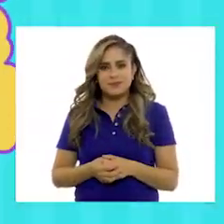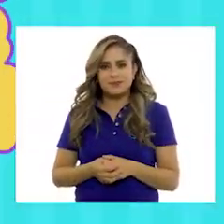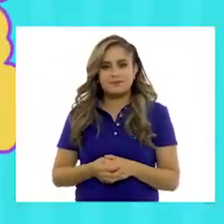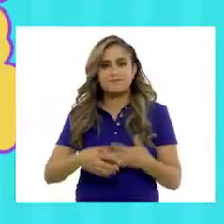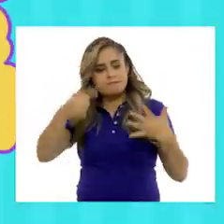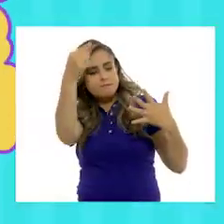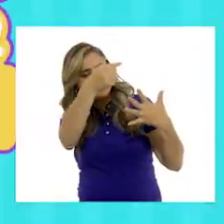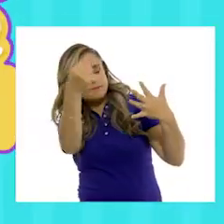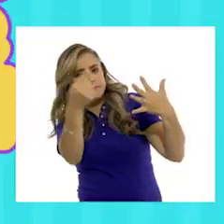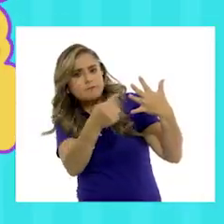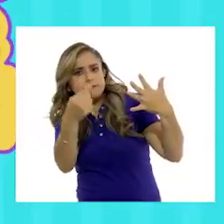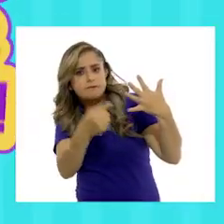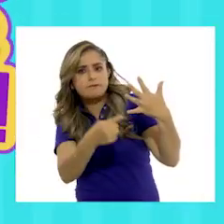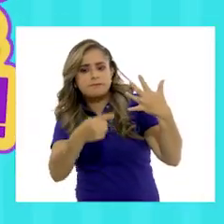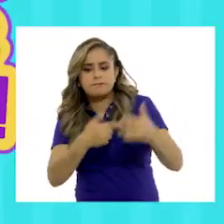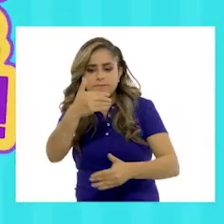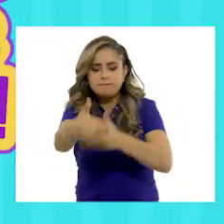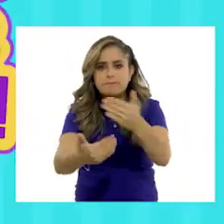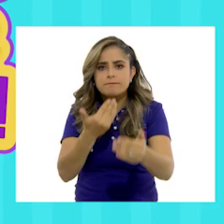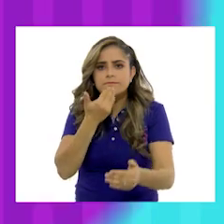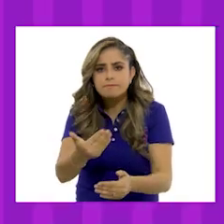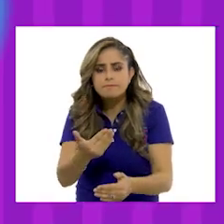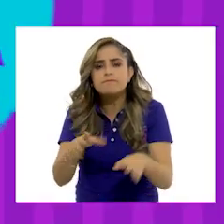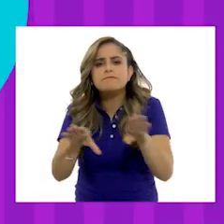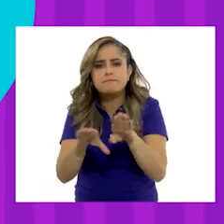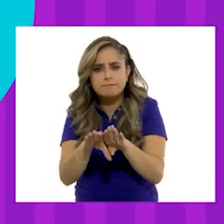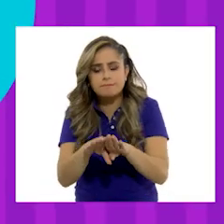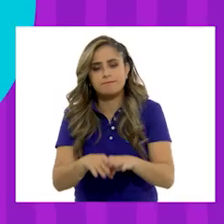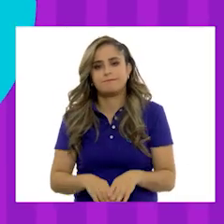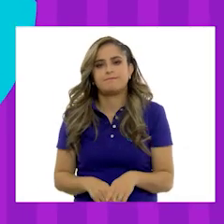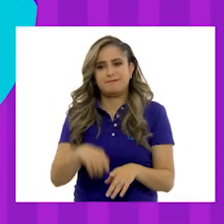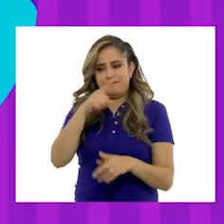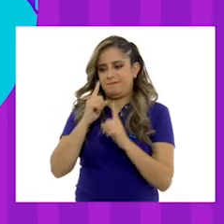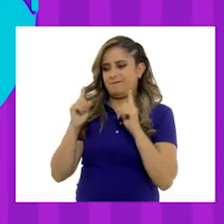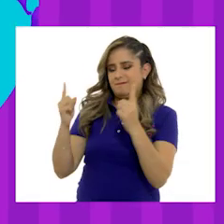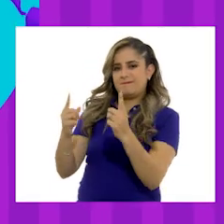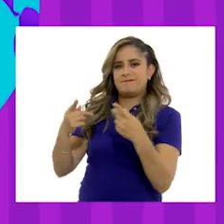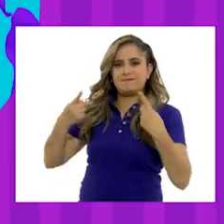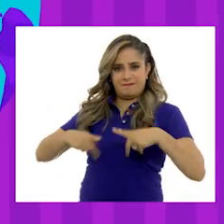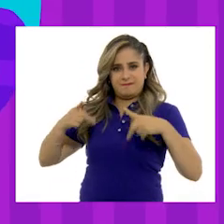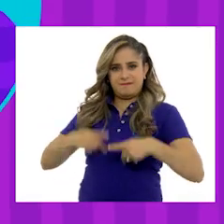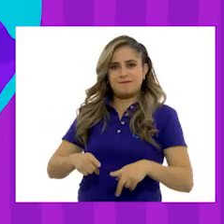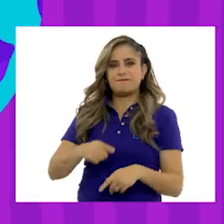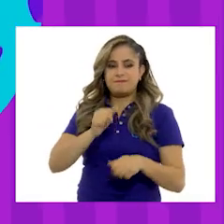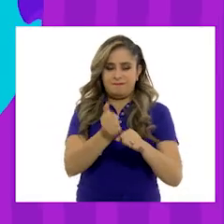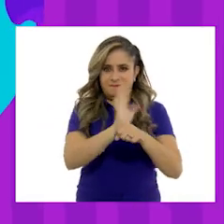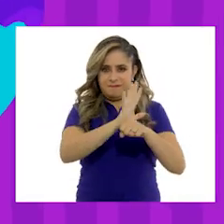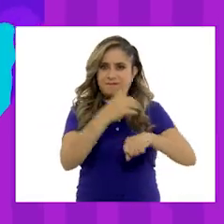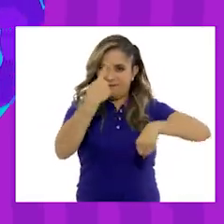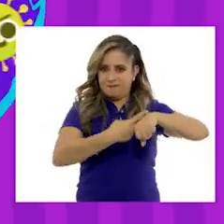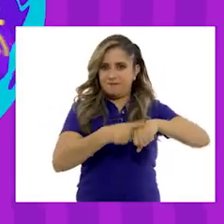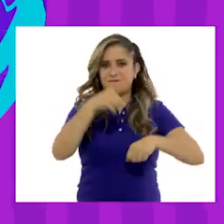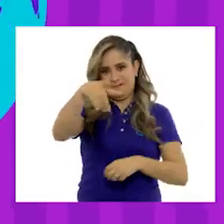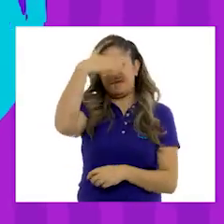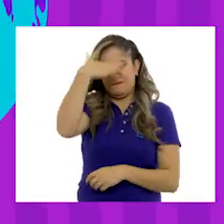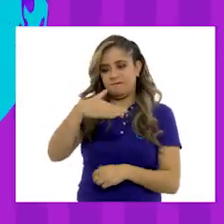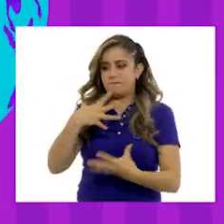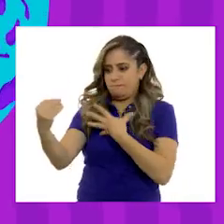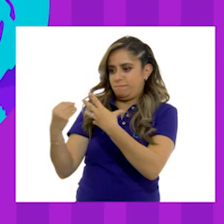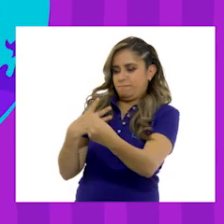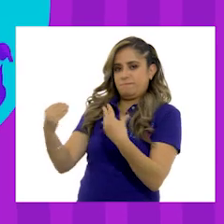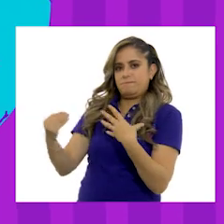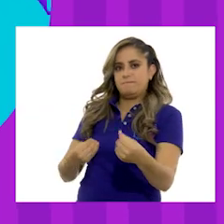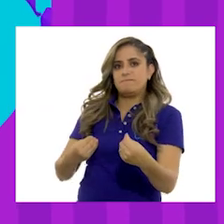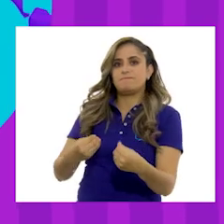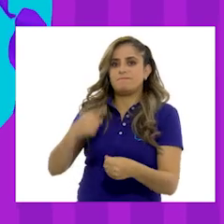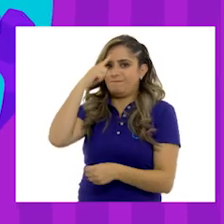Buenas prácticas para seguir adelante. Como todos sabemos, la COVID-19 es una enfermedad que se contagia muy fácilmente entre las